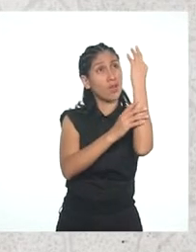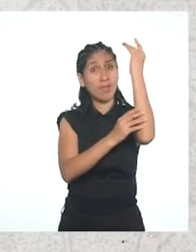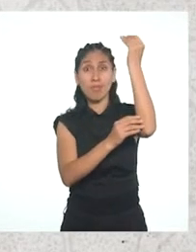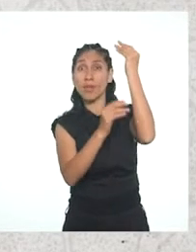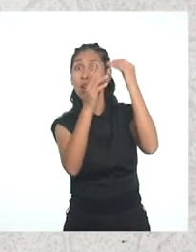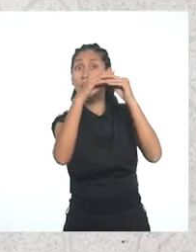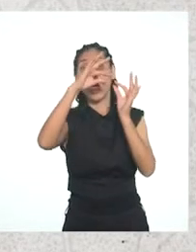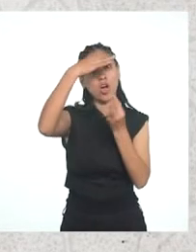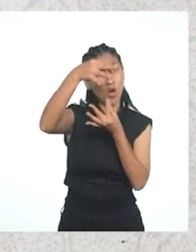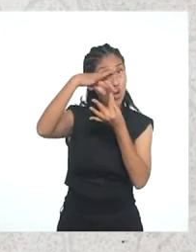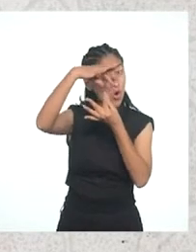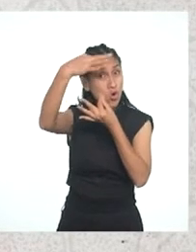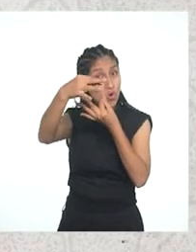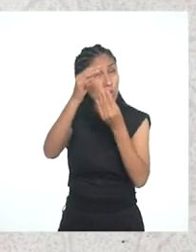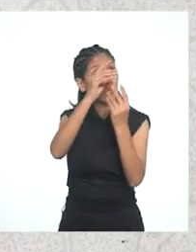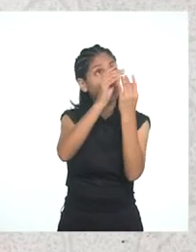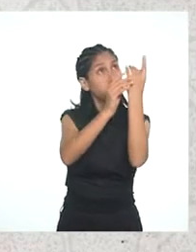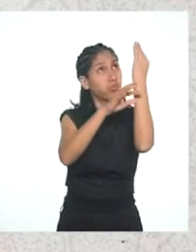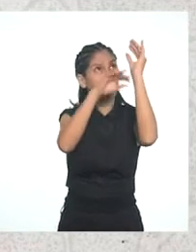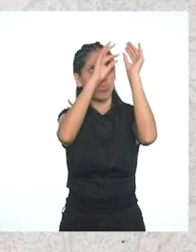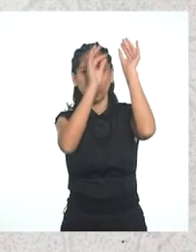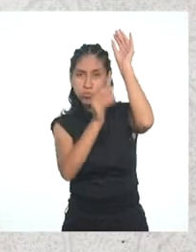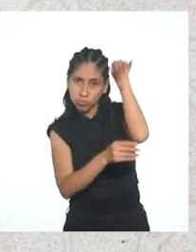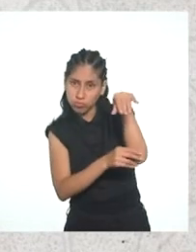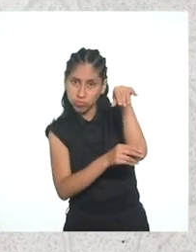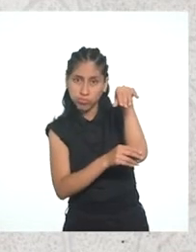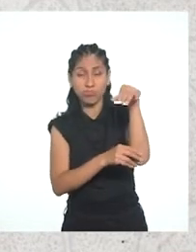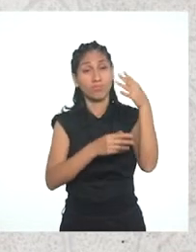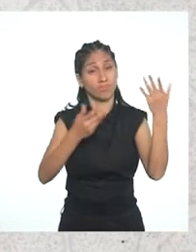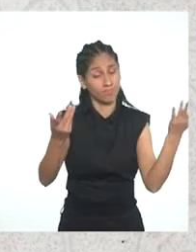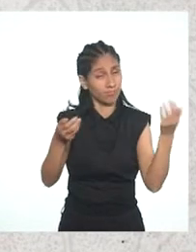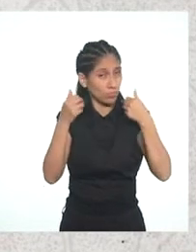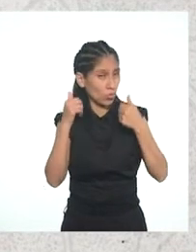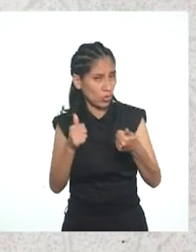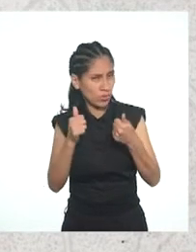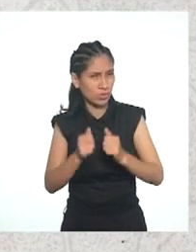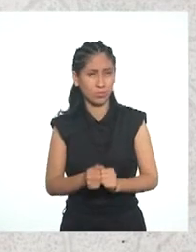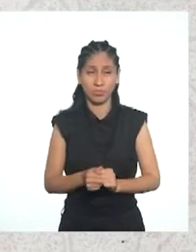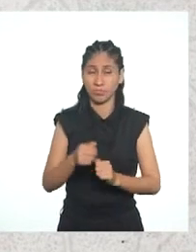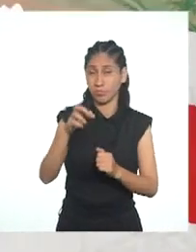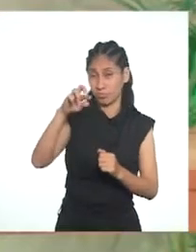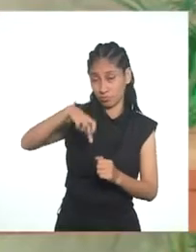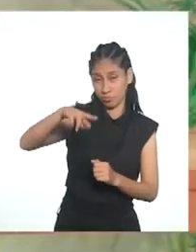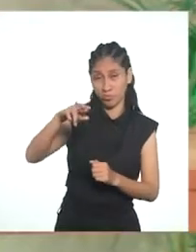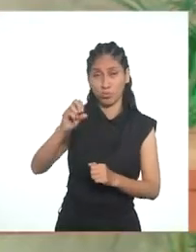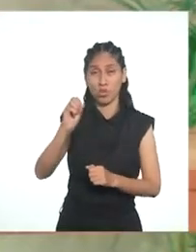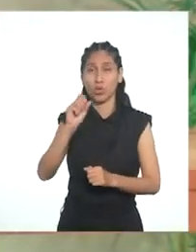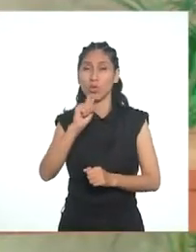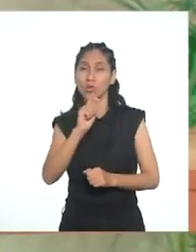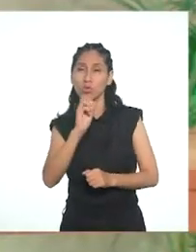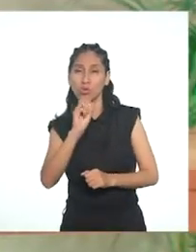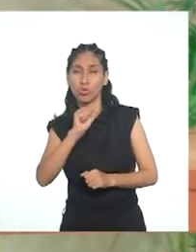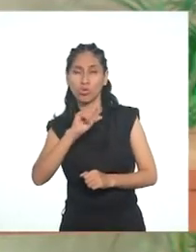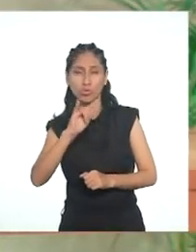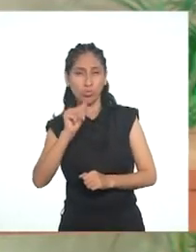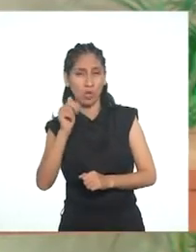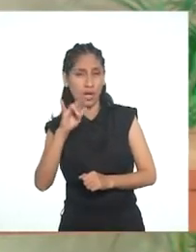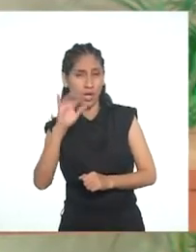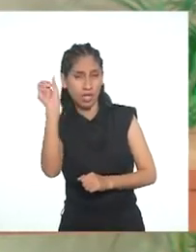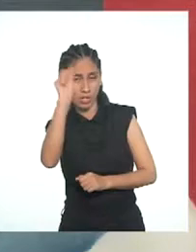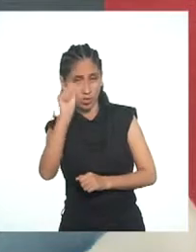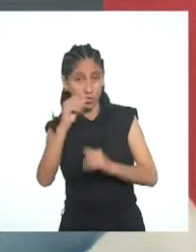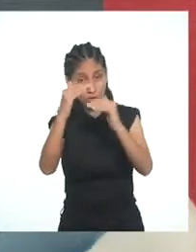la papa. Son degradadores de la materia orgánica. Muy bien, protozoarios, mohos